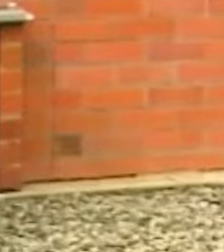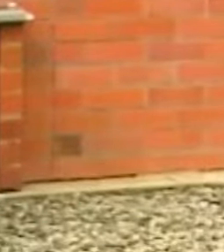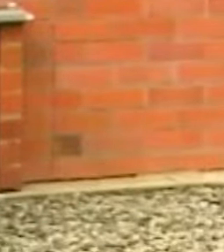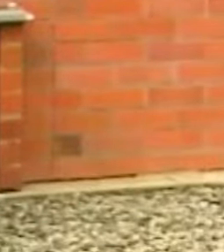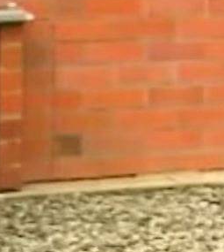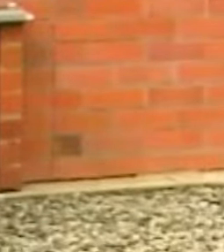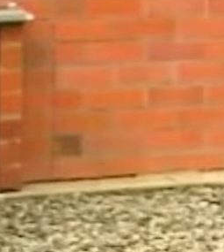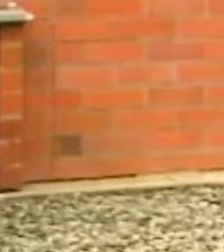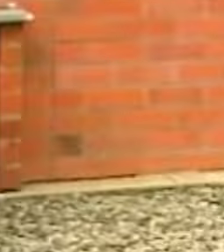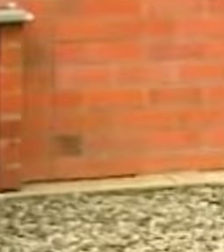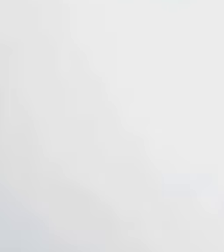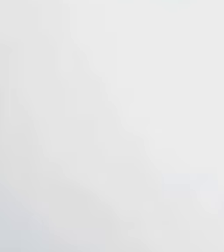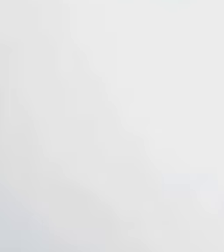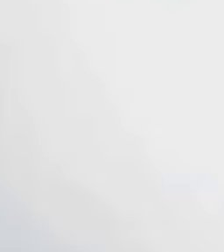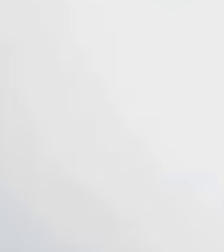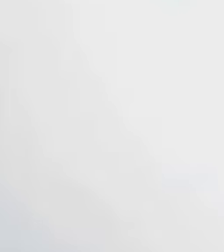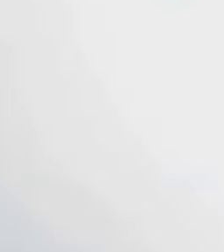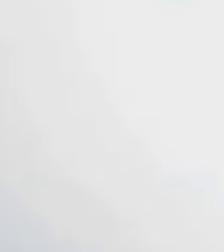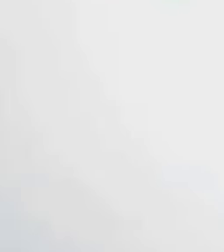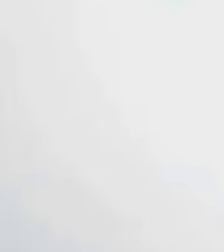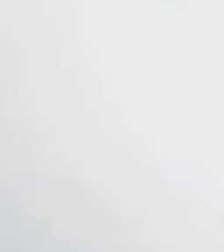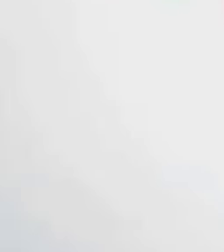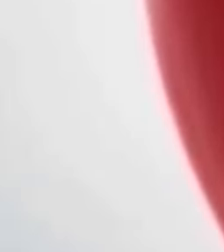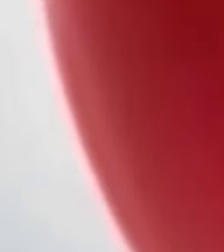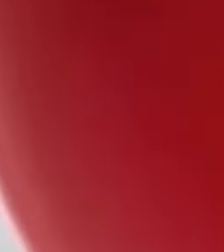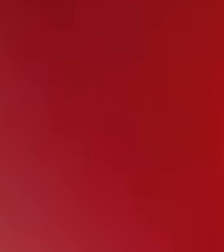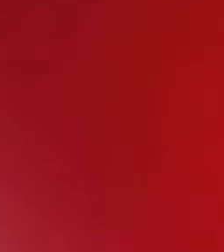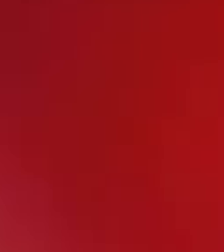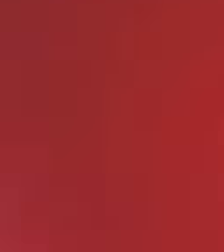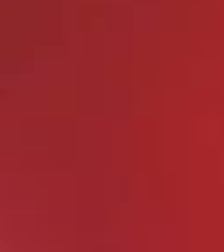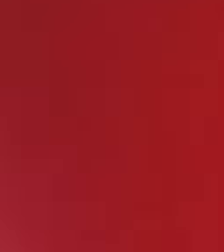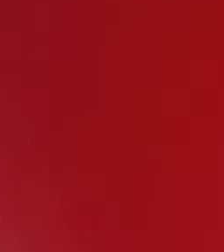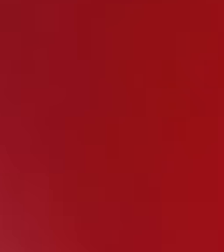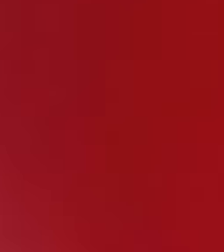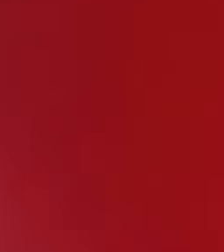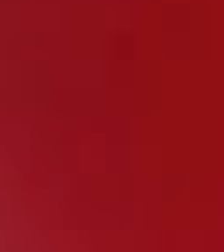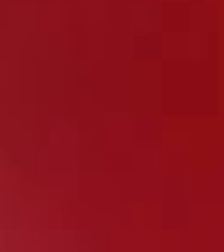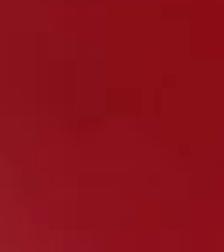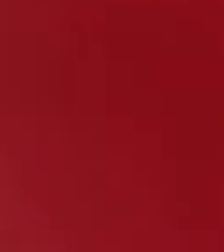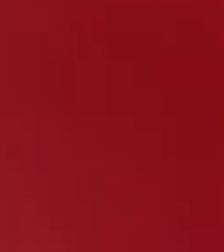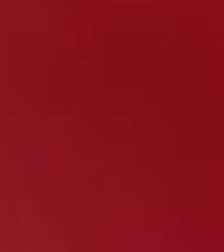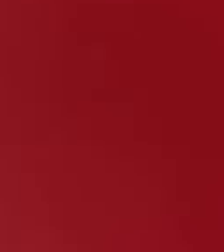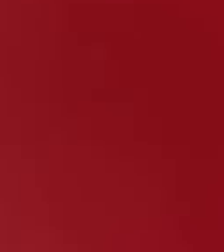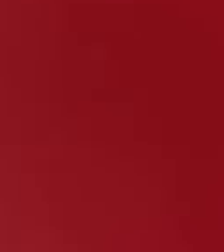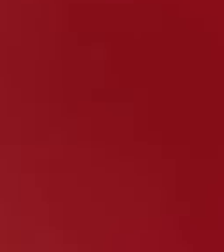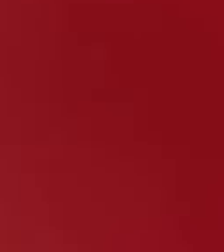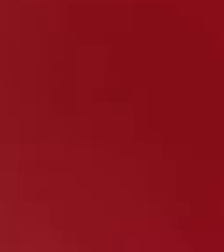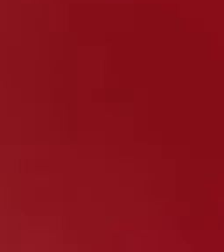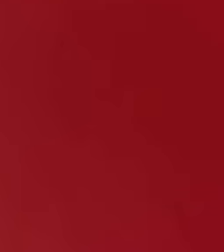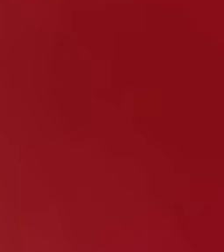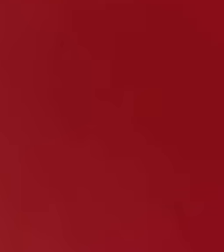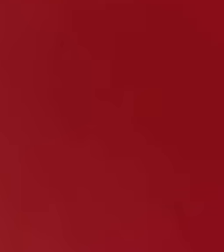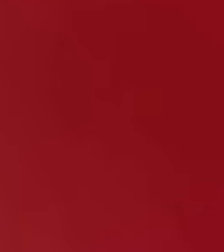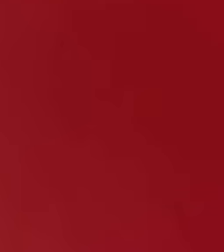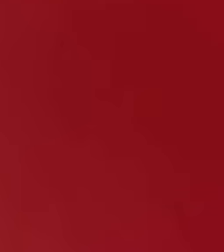tú, invierte ya. Lotes en la Gran Manzana de Ciudad Córdoba.